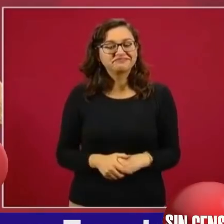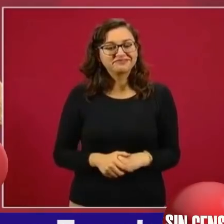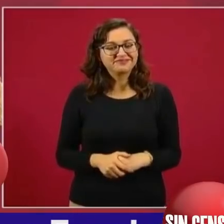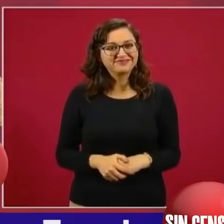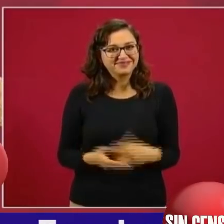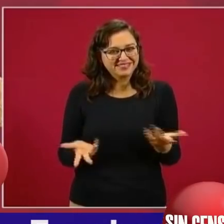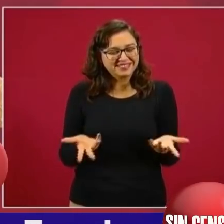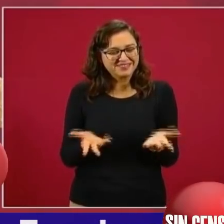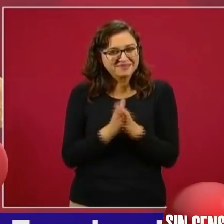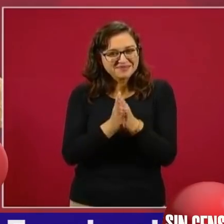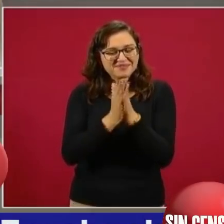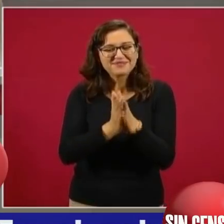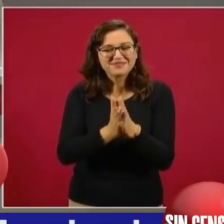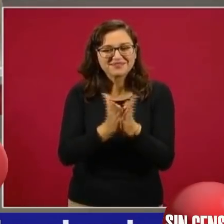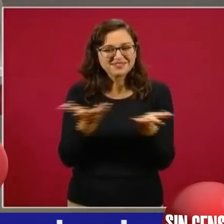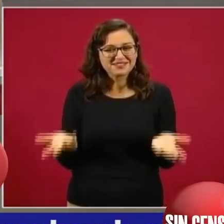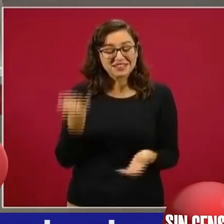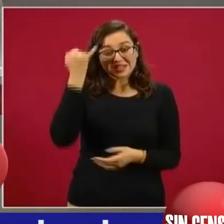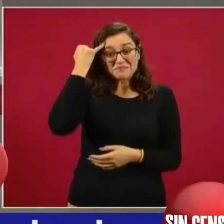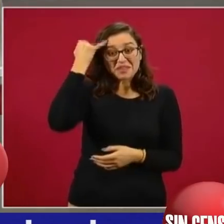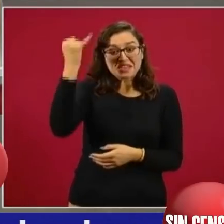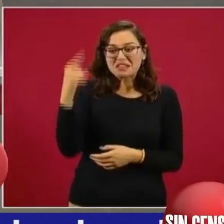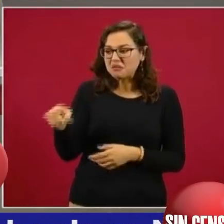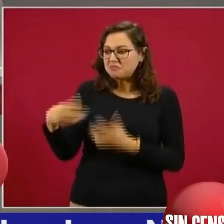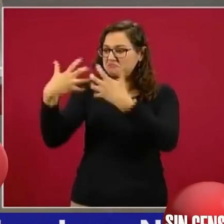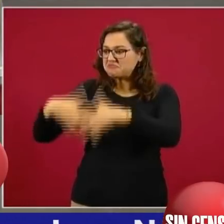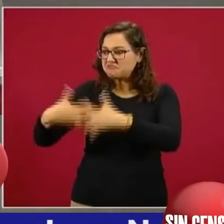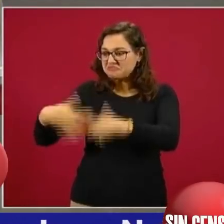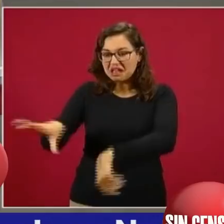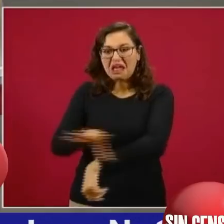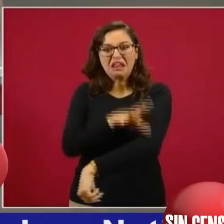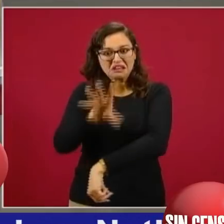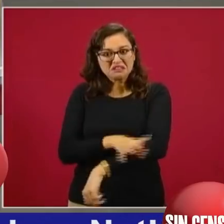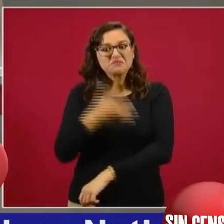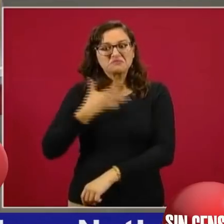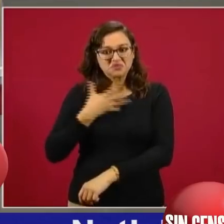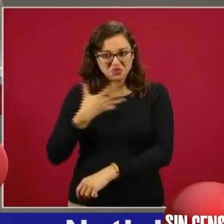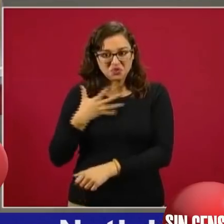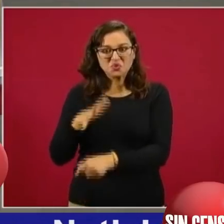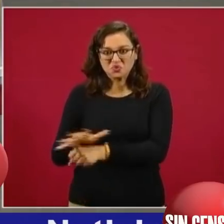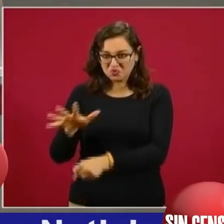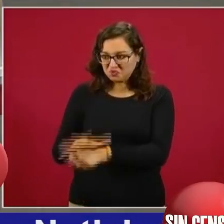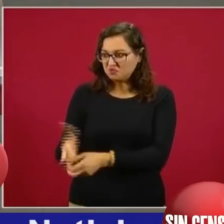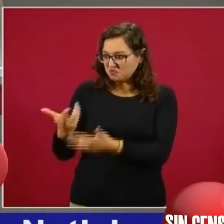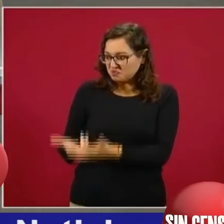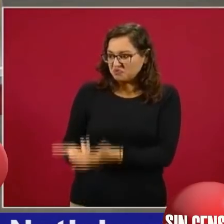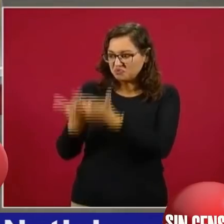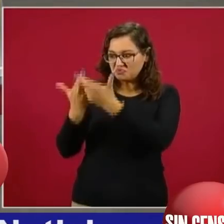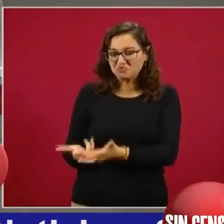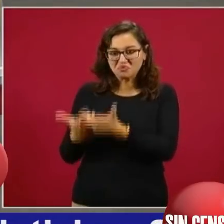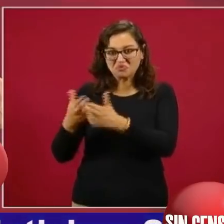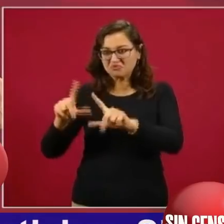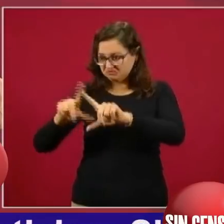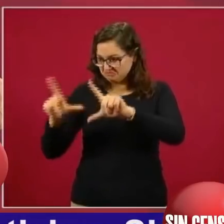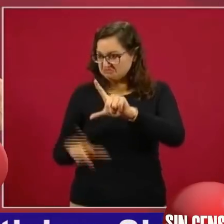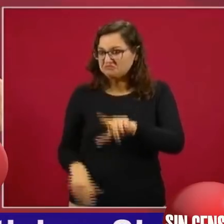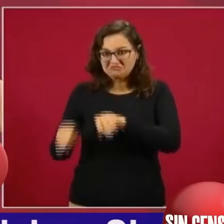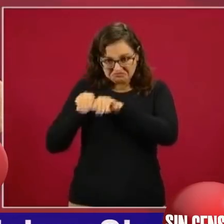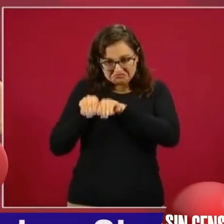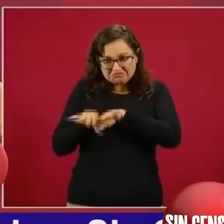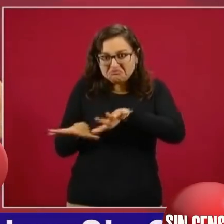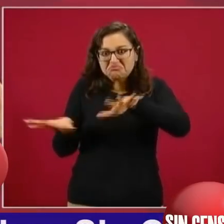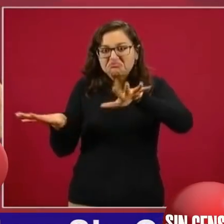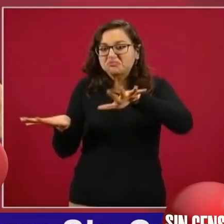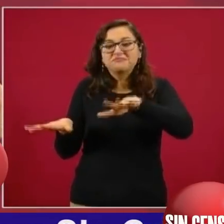subir la energía que producen sus plantas, porque el plan era que se cerraran